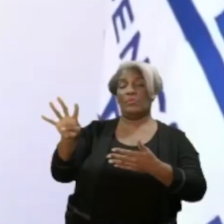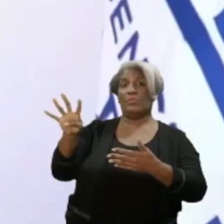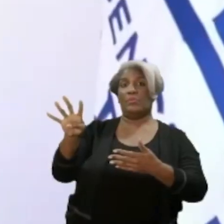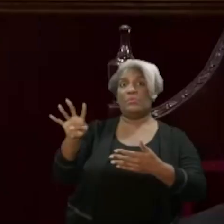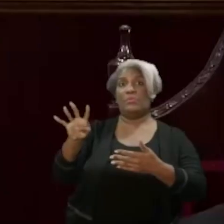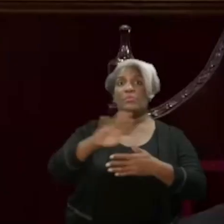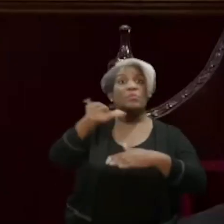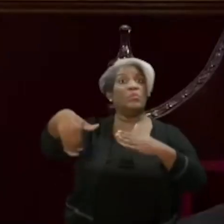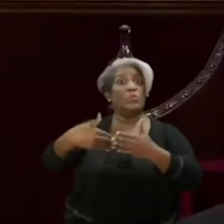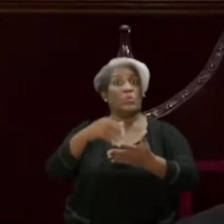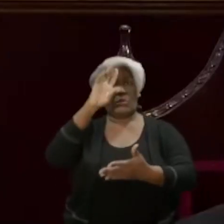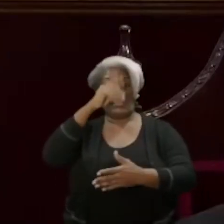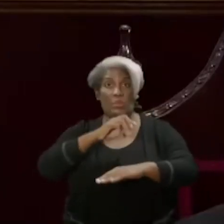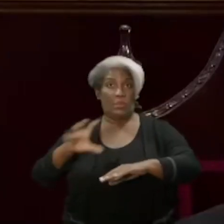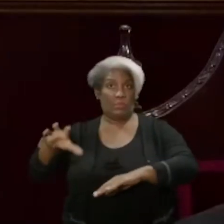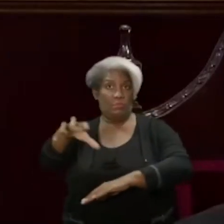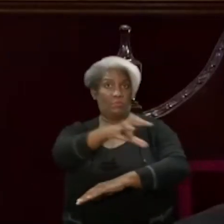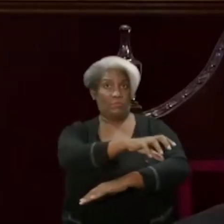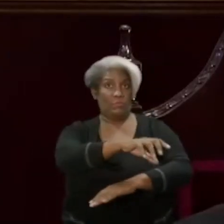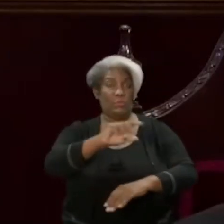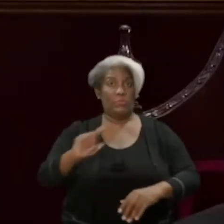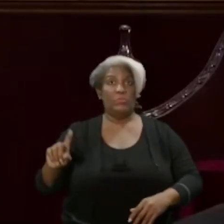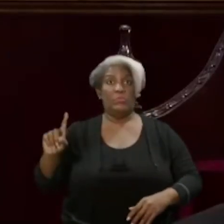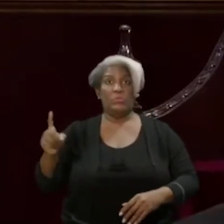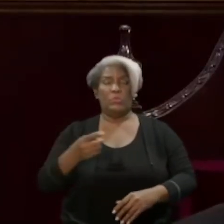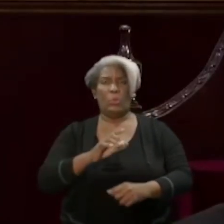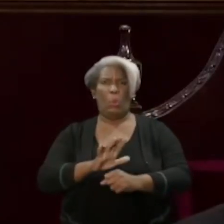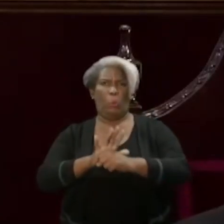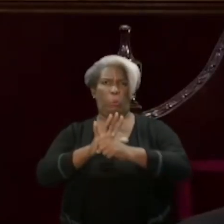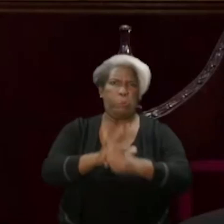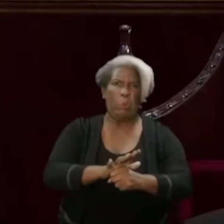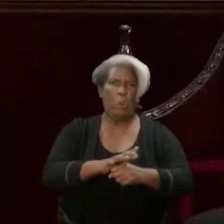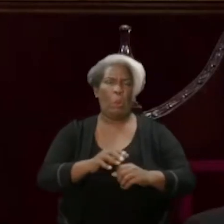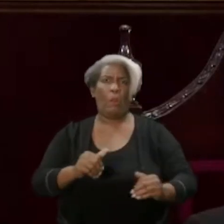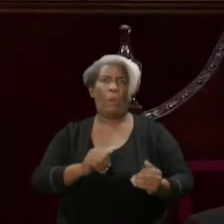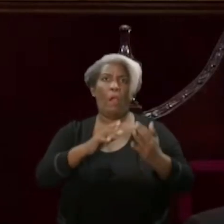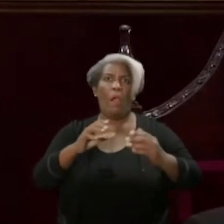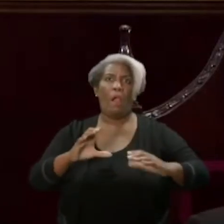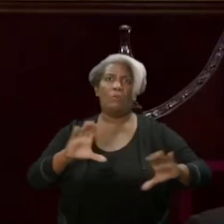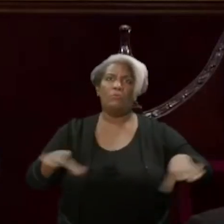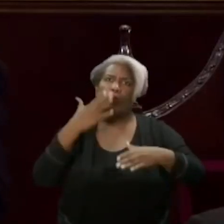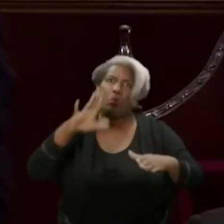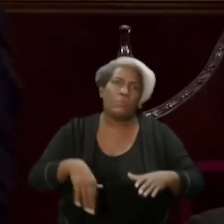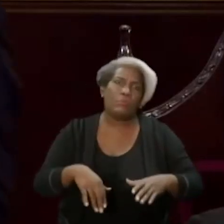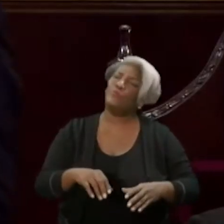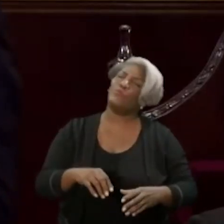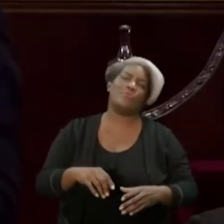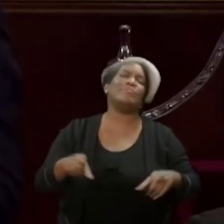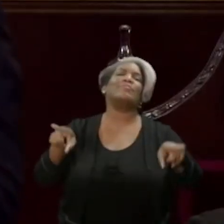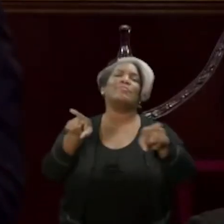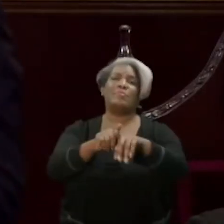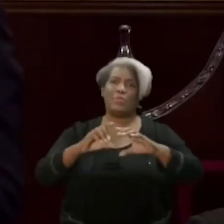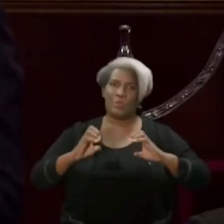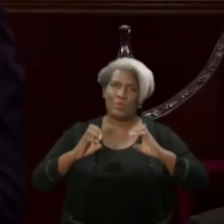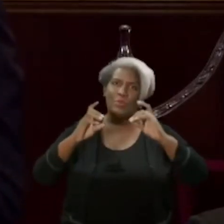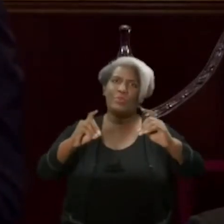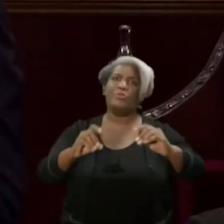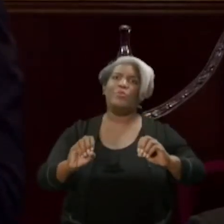con represión se lucha contra la delincuencia y la marginalidad, también con oportunidades y con